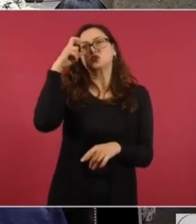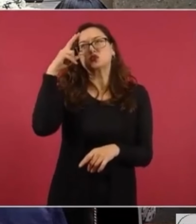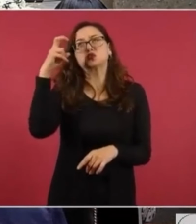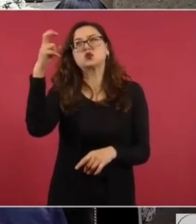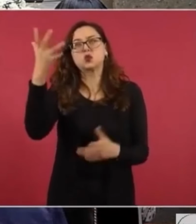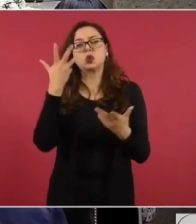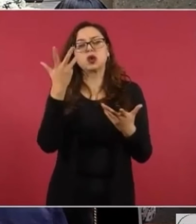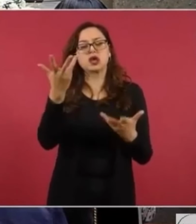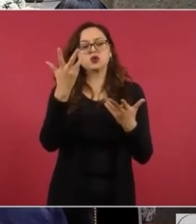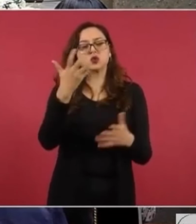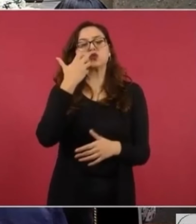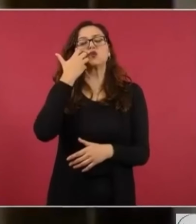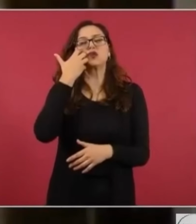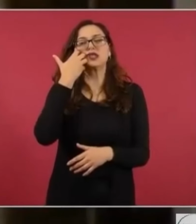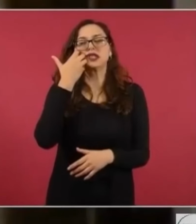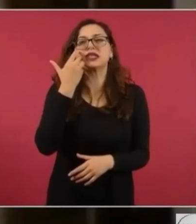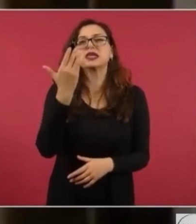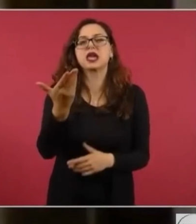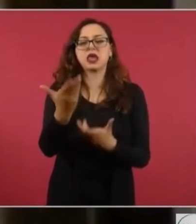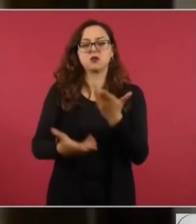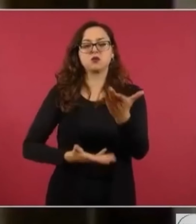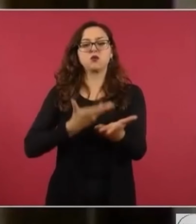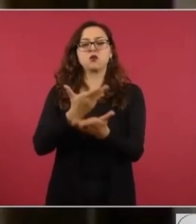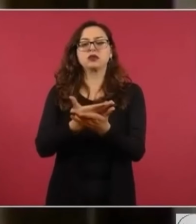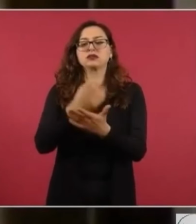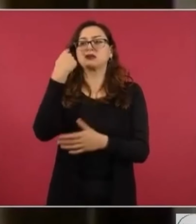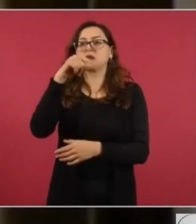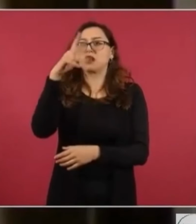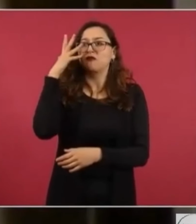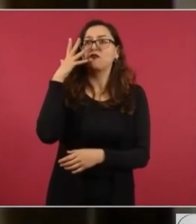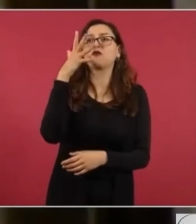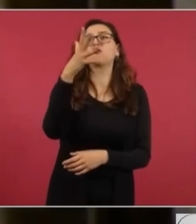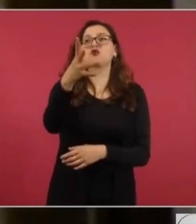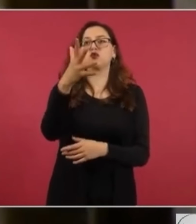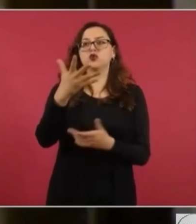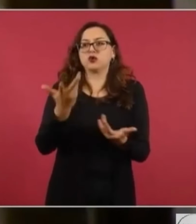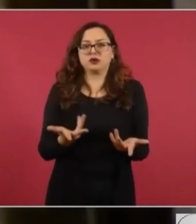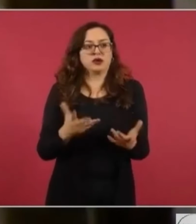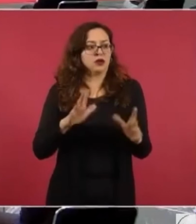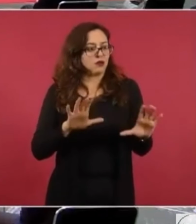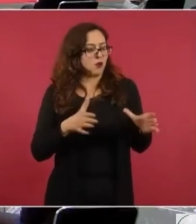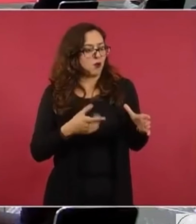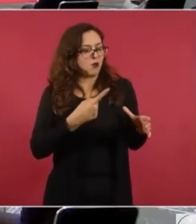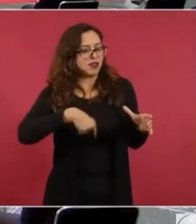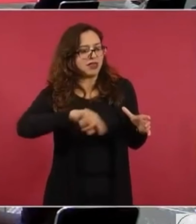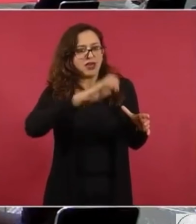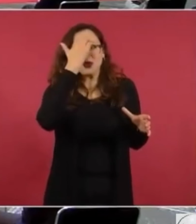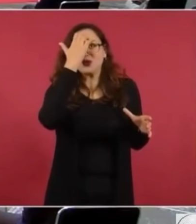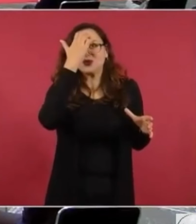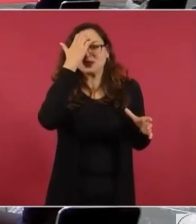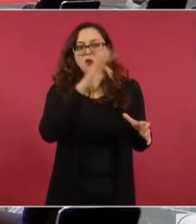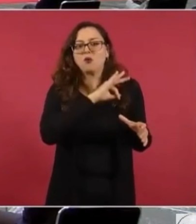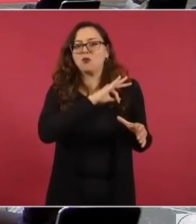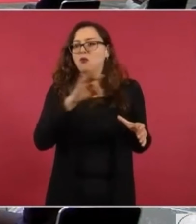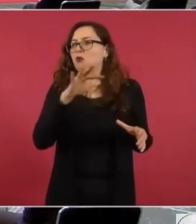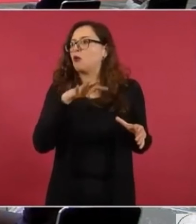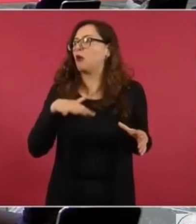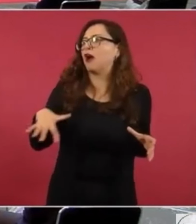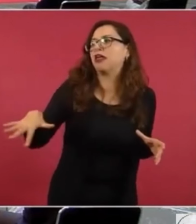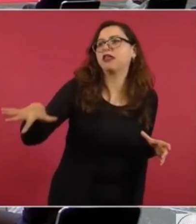fundamentales, de proponer hacia el futuro lo que estaba en su pasado y en su origen, que era el mundo